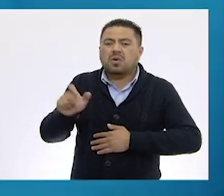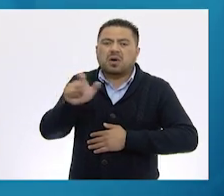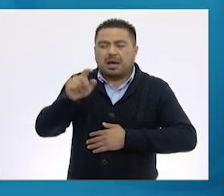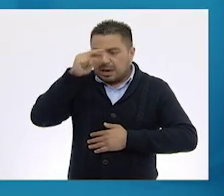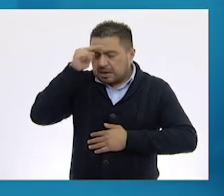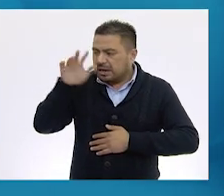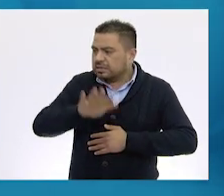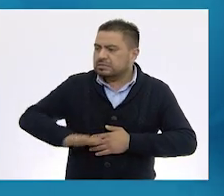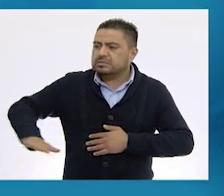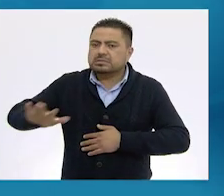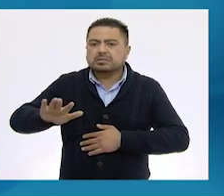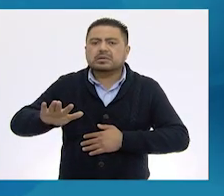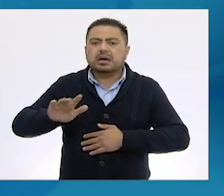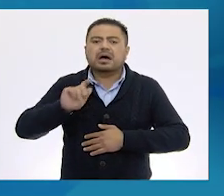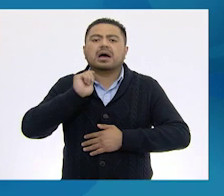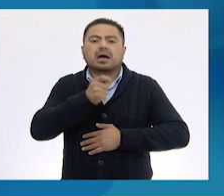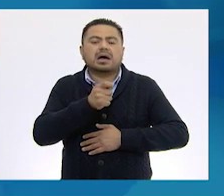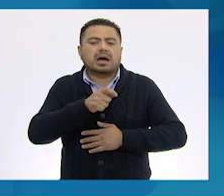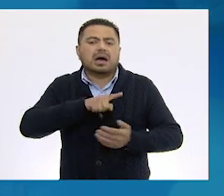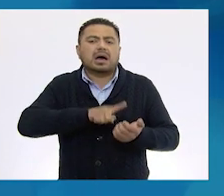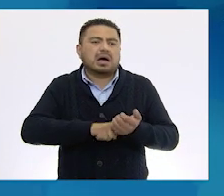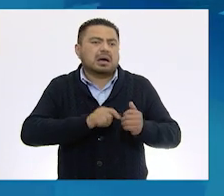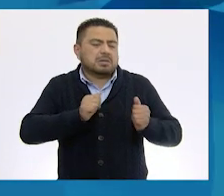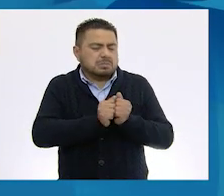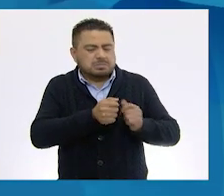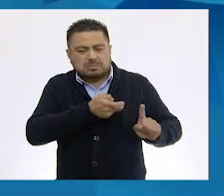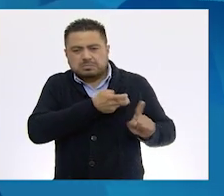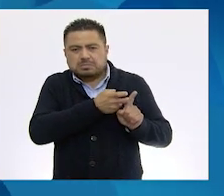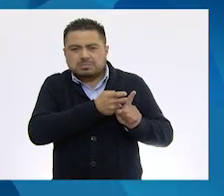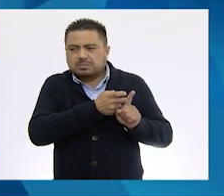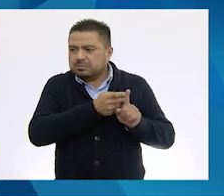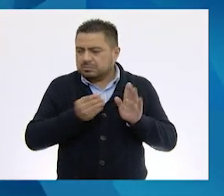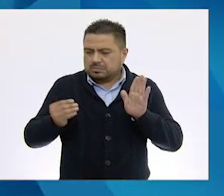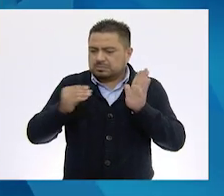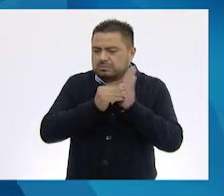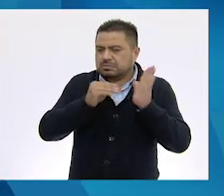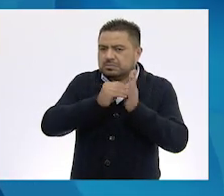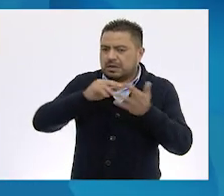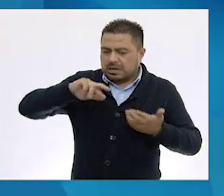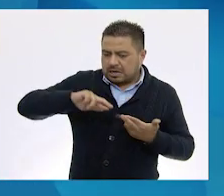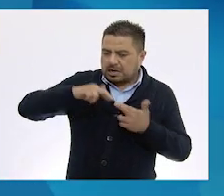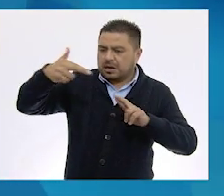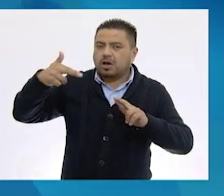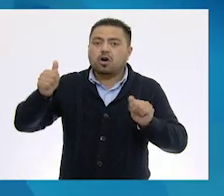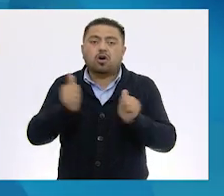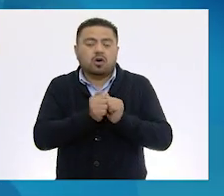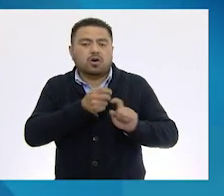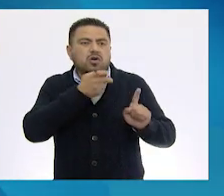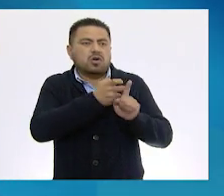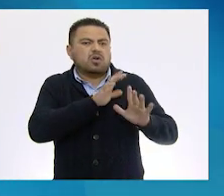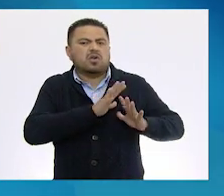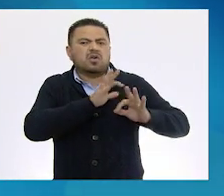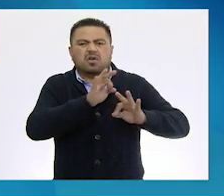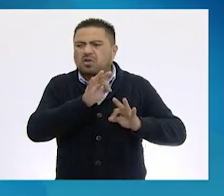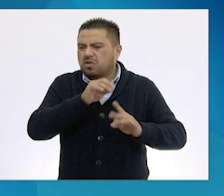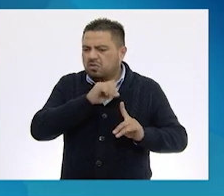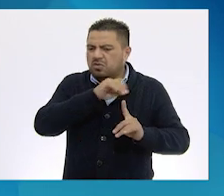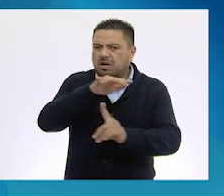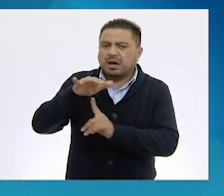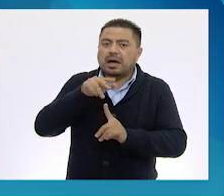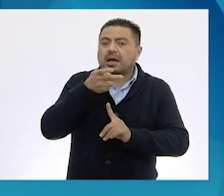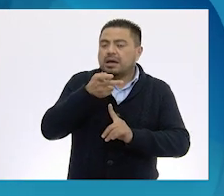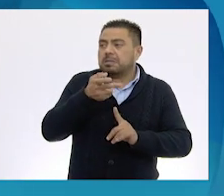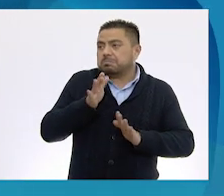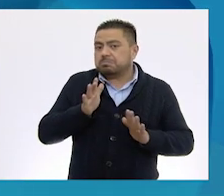mexicanos simbolizaba precisamente lo que está relacionado con el fondo del cosmos.